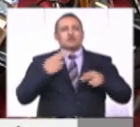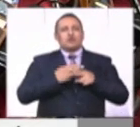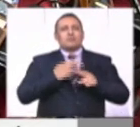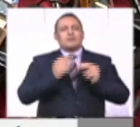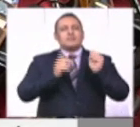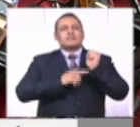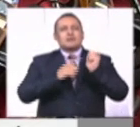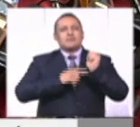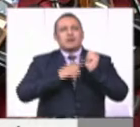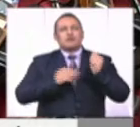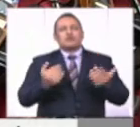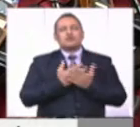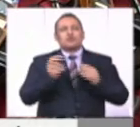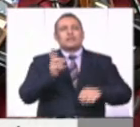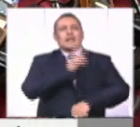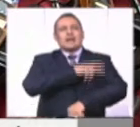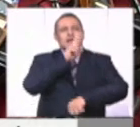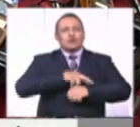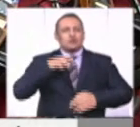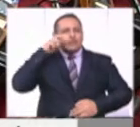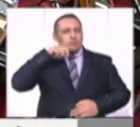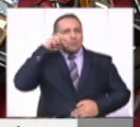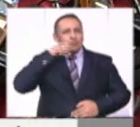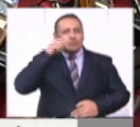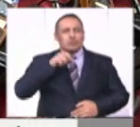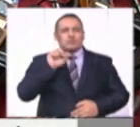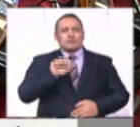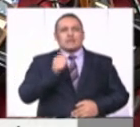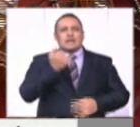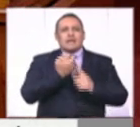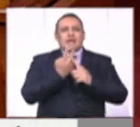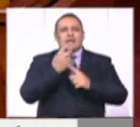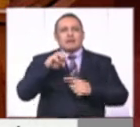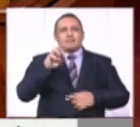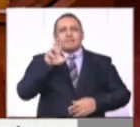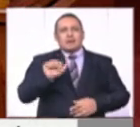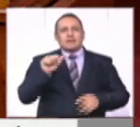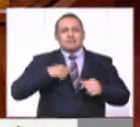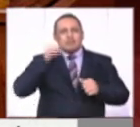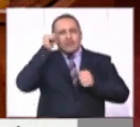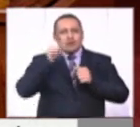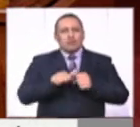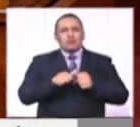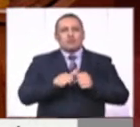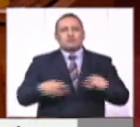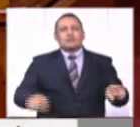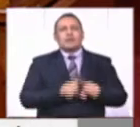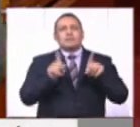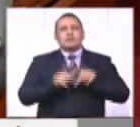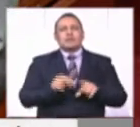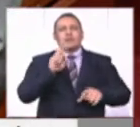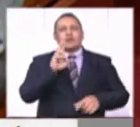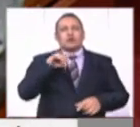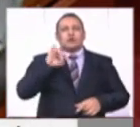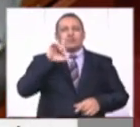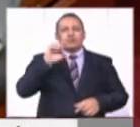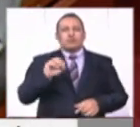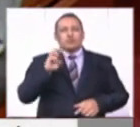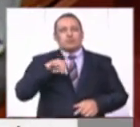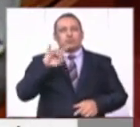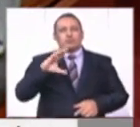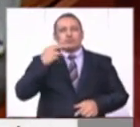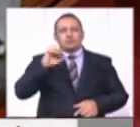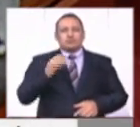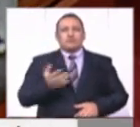hermanos de la región de puno de la zona aara se recuerdo que cuando Rómulo mucho en algún momento